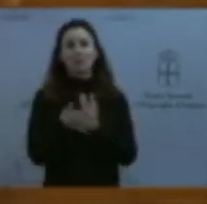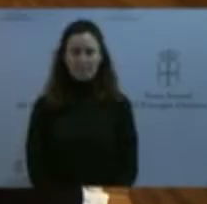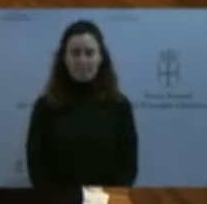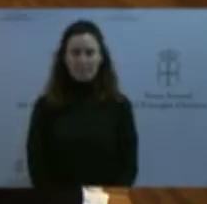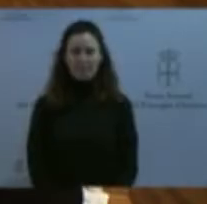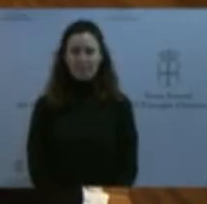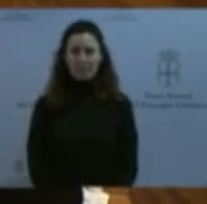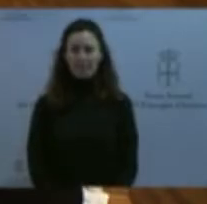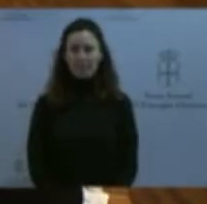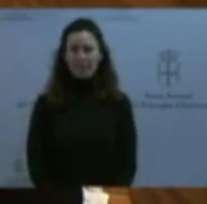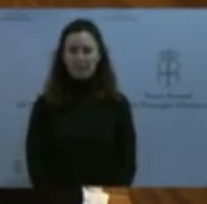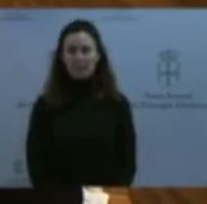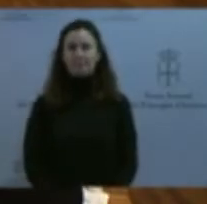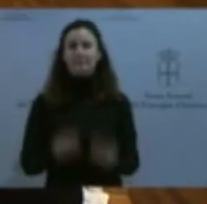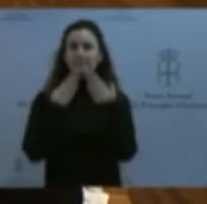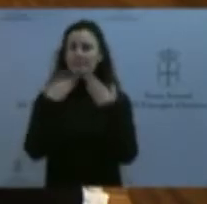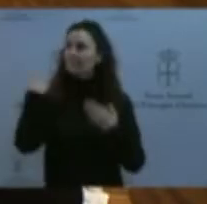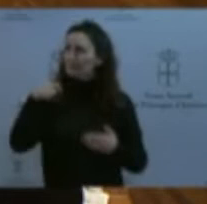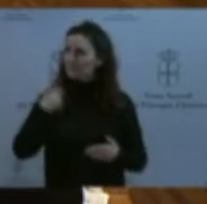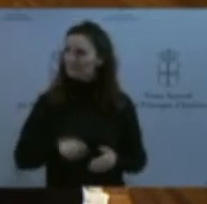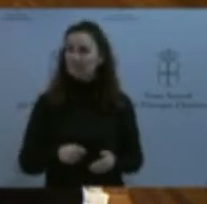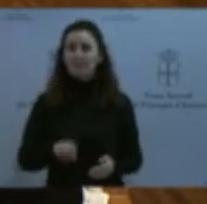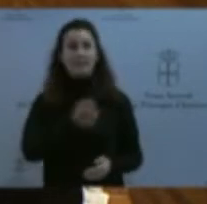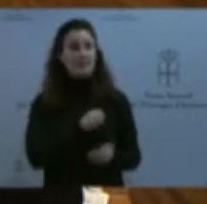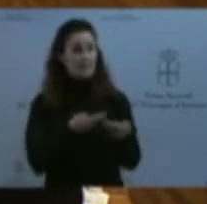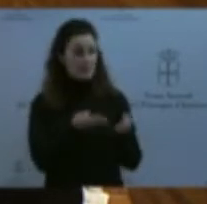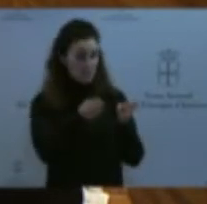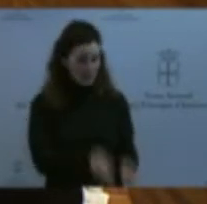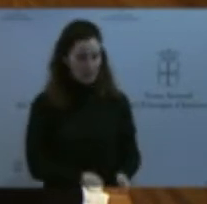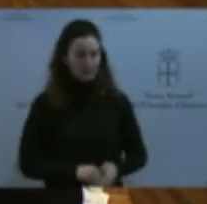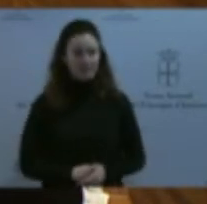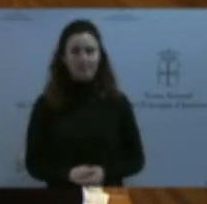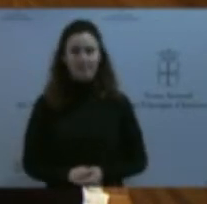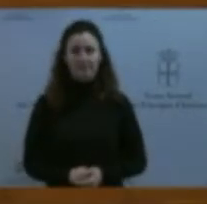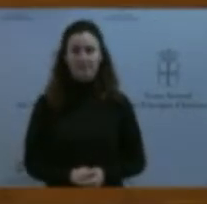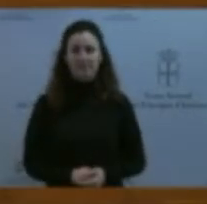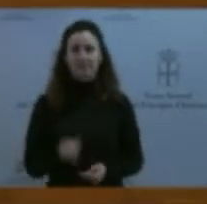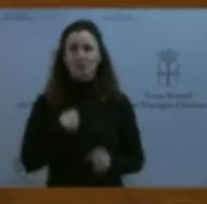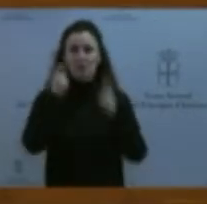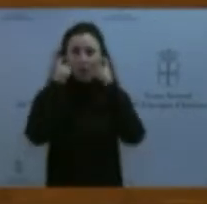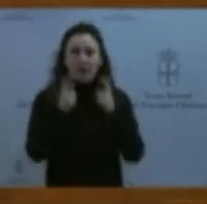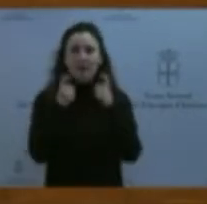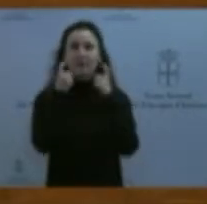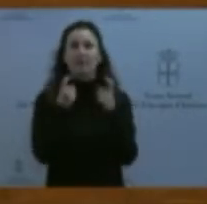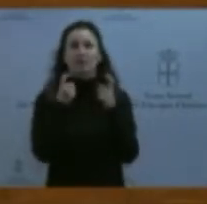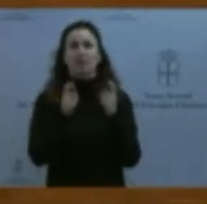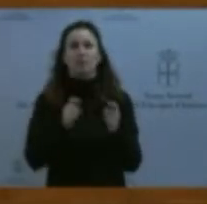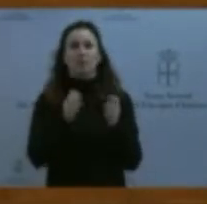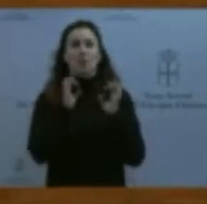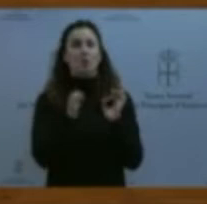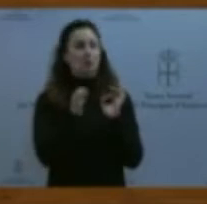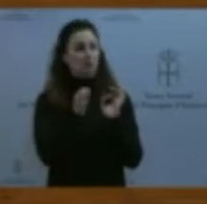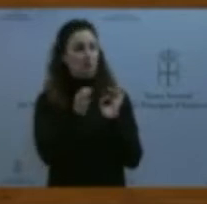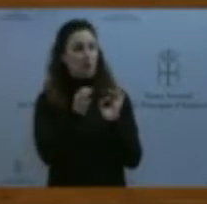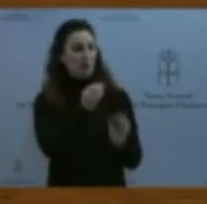Gracias. Señoría, voy a tratar de responder a todas las cuestiones planteadas.